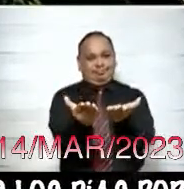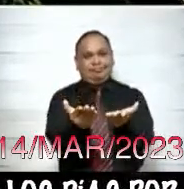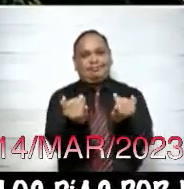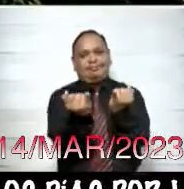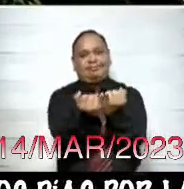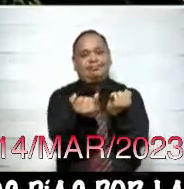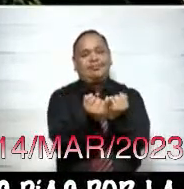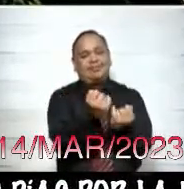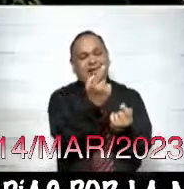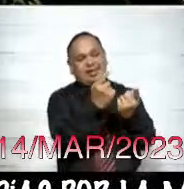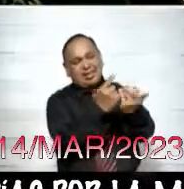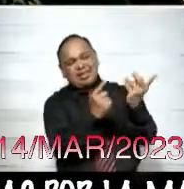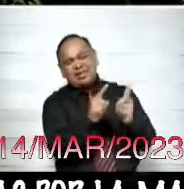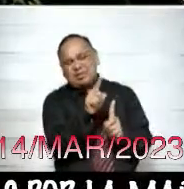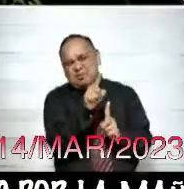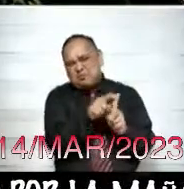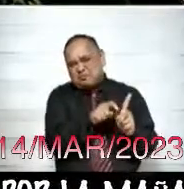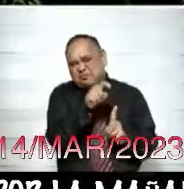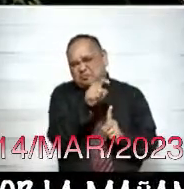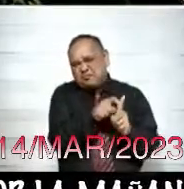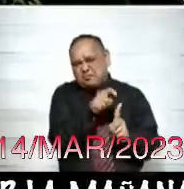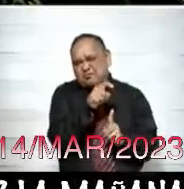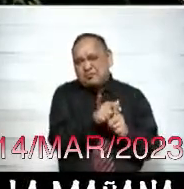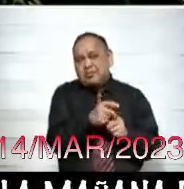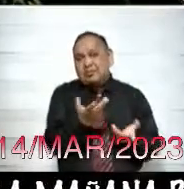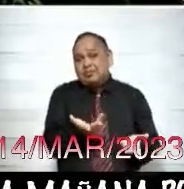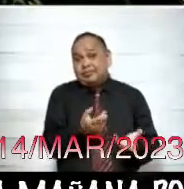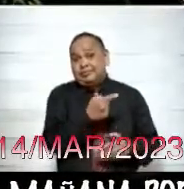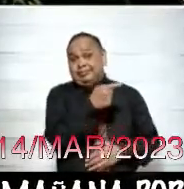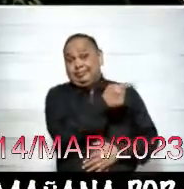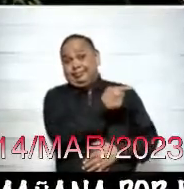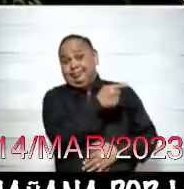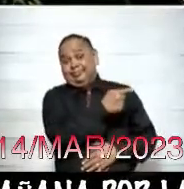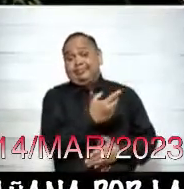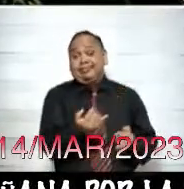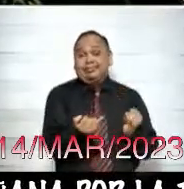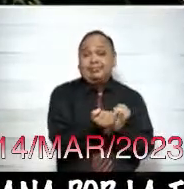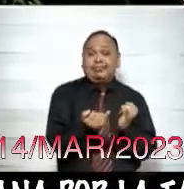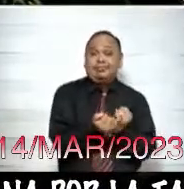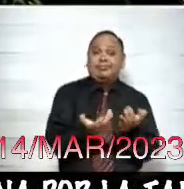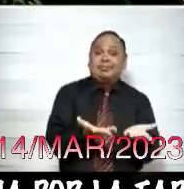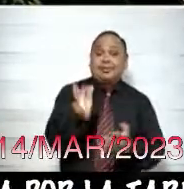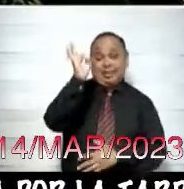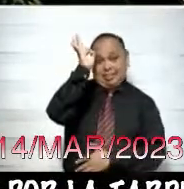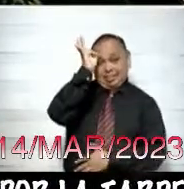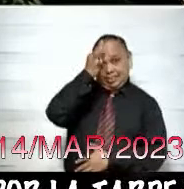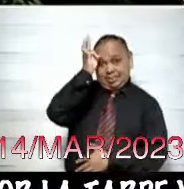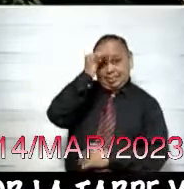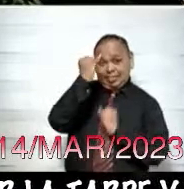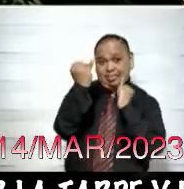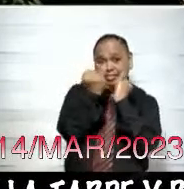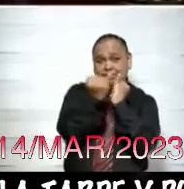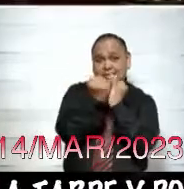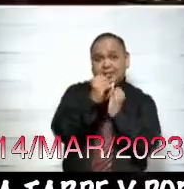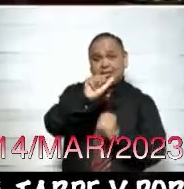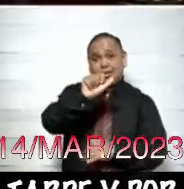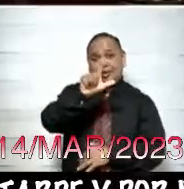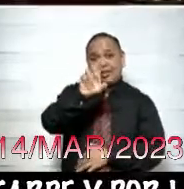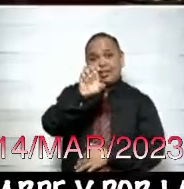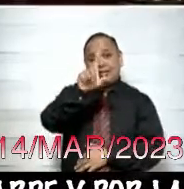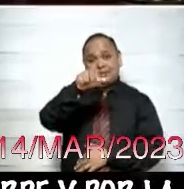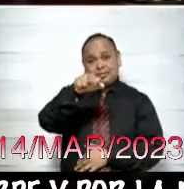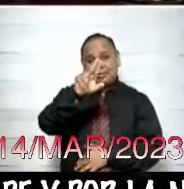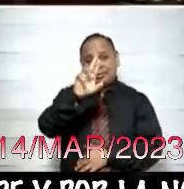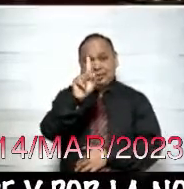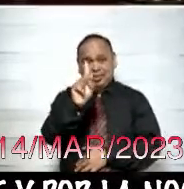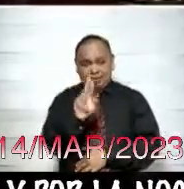estado criticando ácidamente, y en ese momento pues estaba también al servicio de Alexandro Arceo. No, y mira, y este